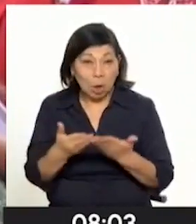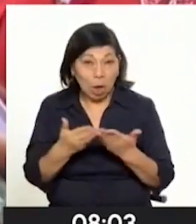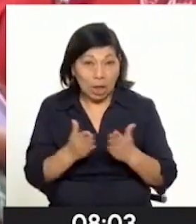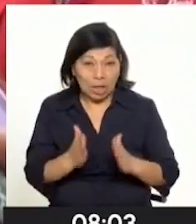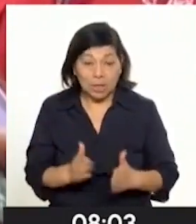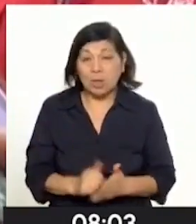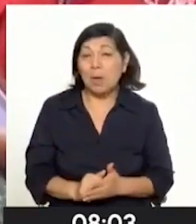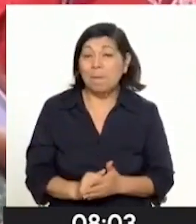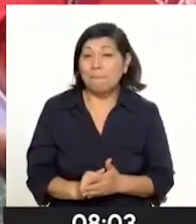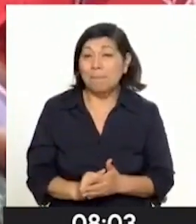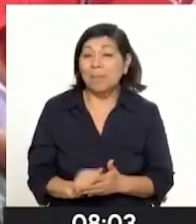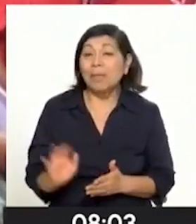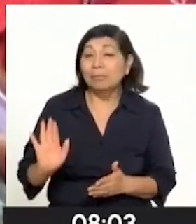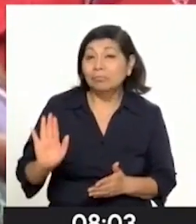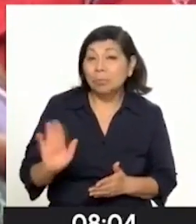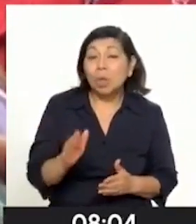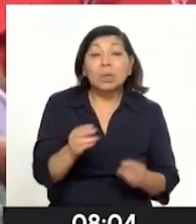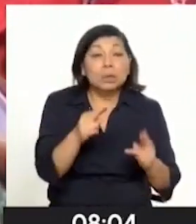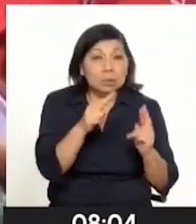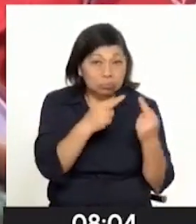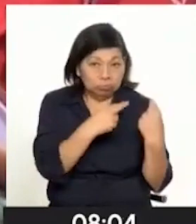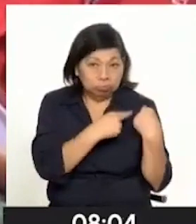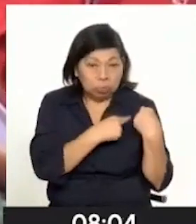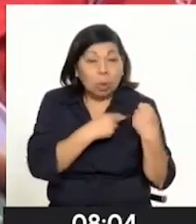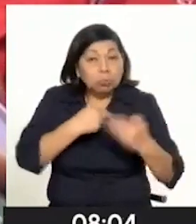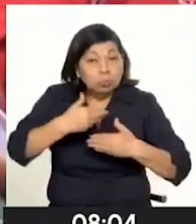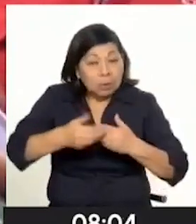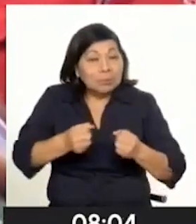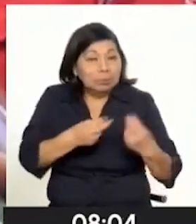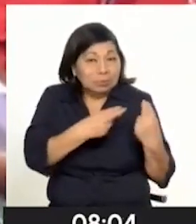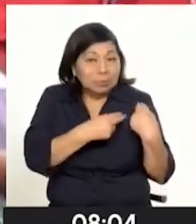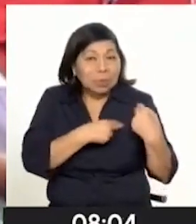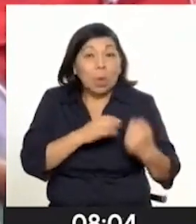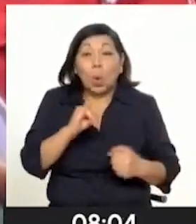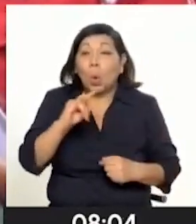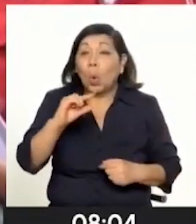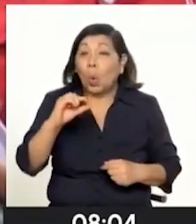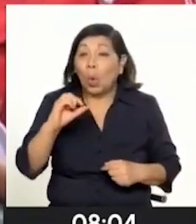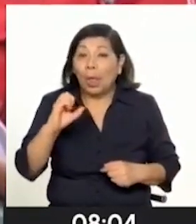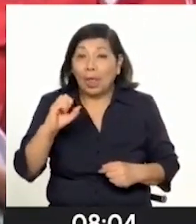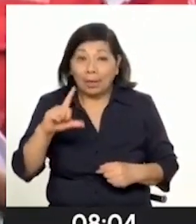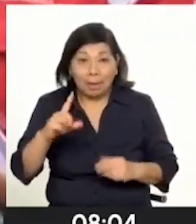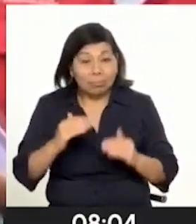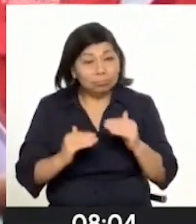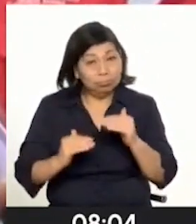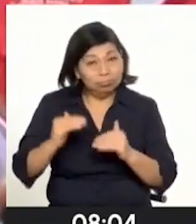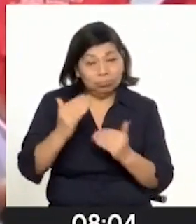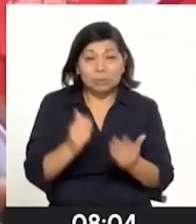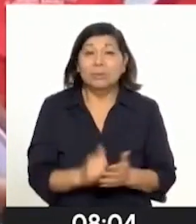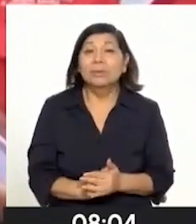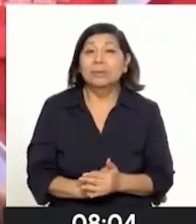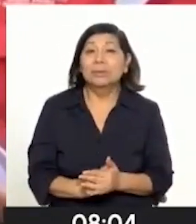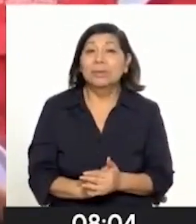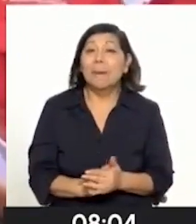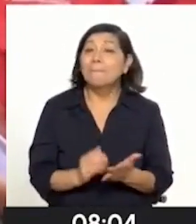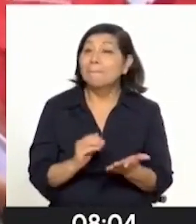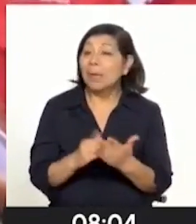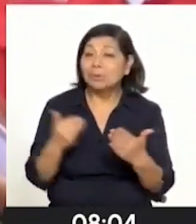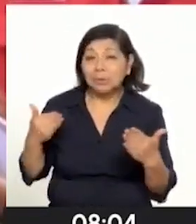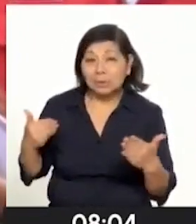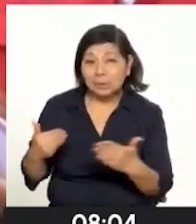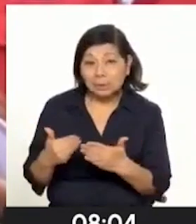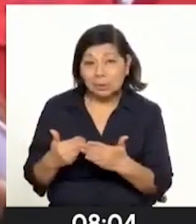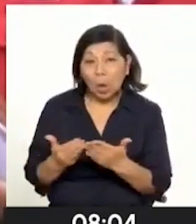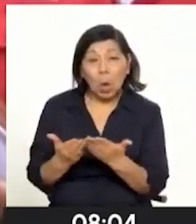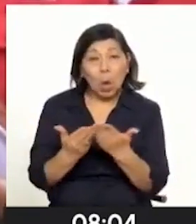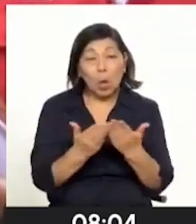pasa porque los directores cumplan también la función que tienen. La SUGEL están por encima, digamos, o mejor dicho, son lo más cercano a